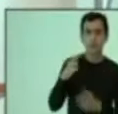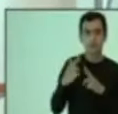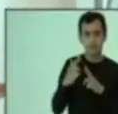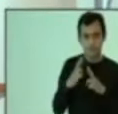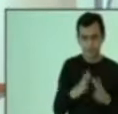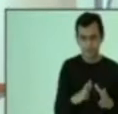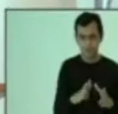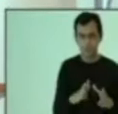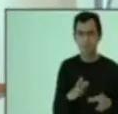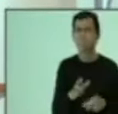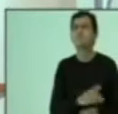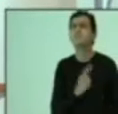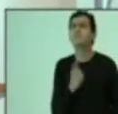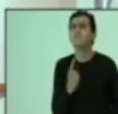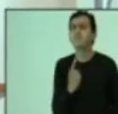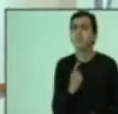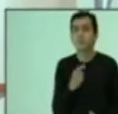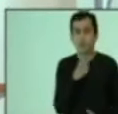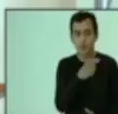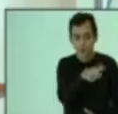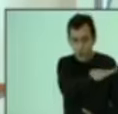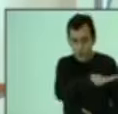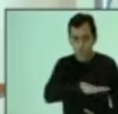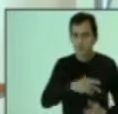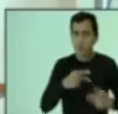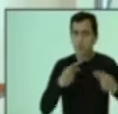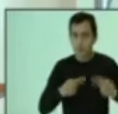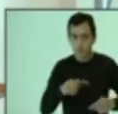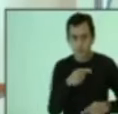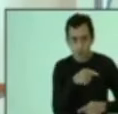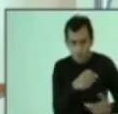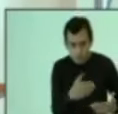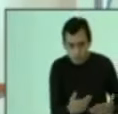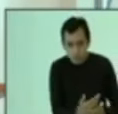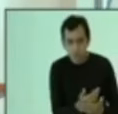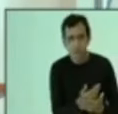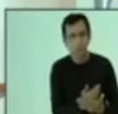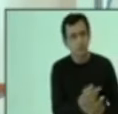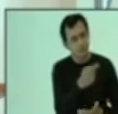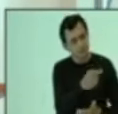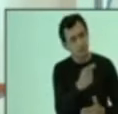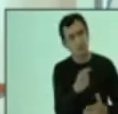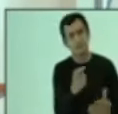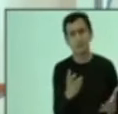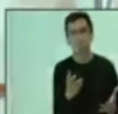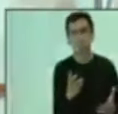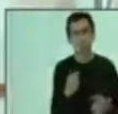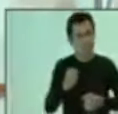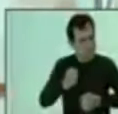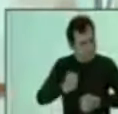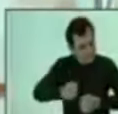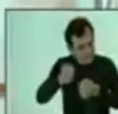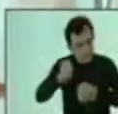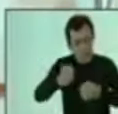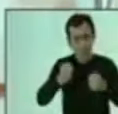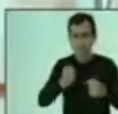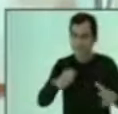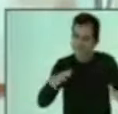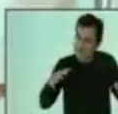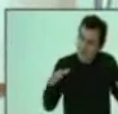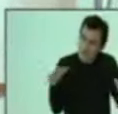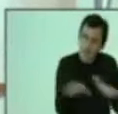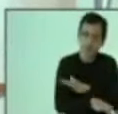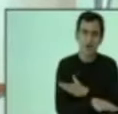Estamos aquí porque la gente, los ciudadanos coatzintecos, piden y a la vez exigen un cambio.